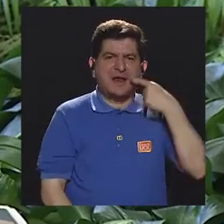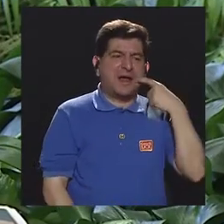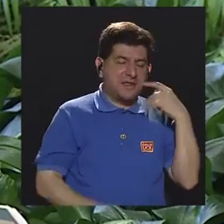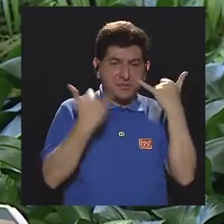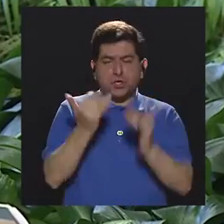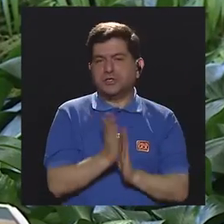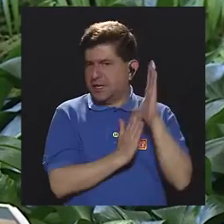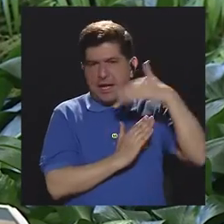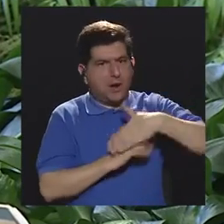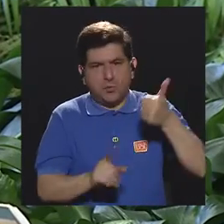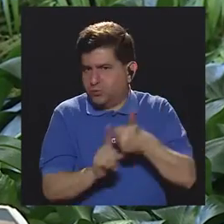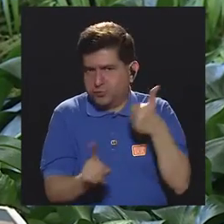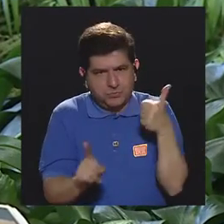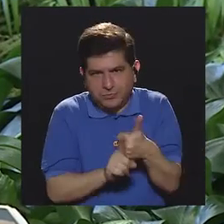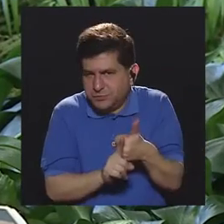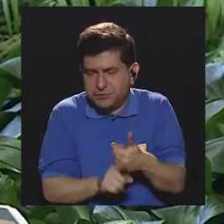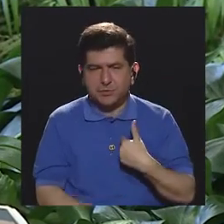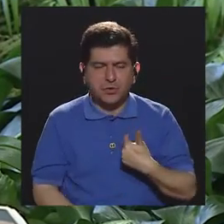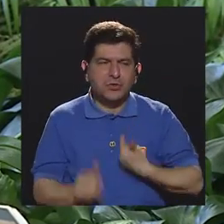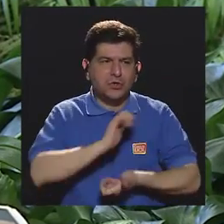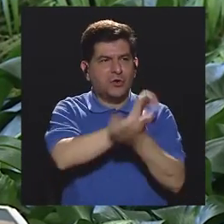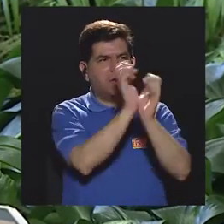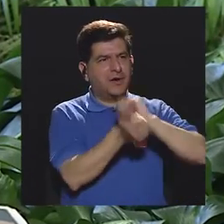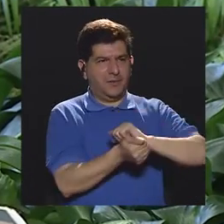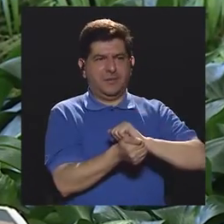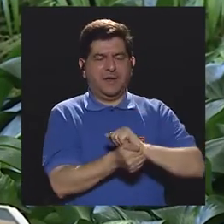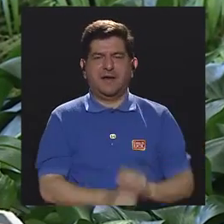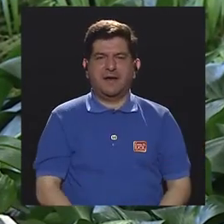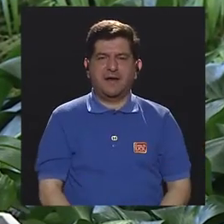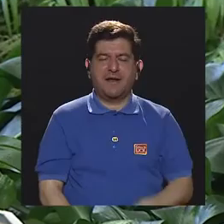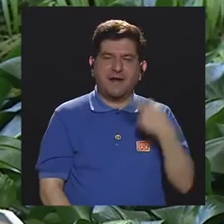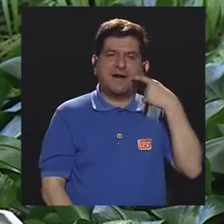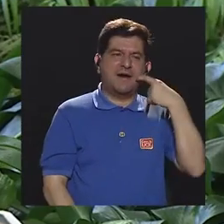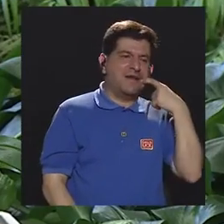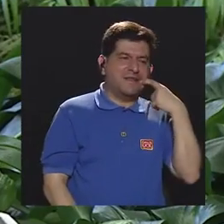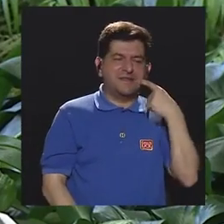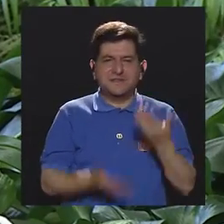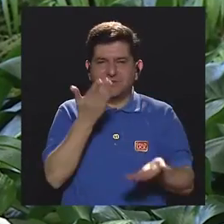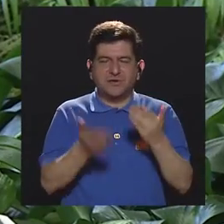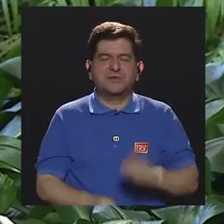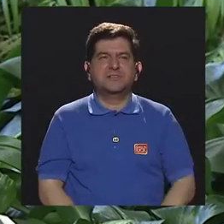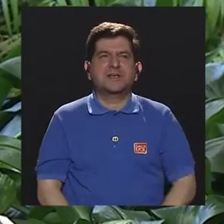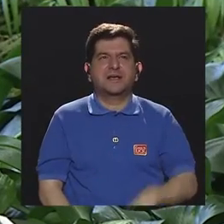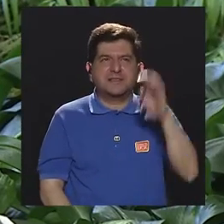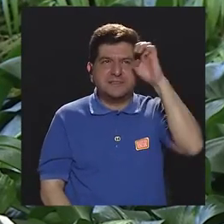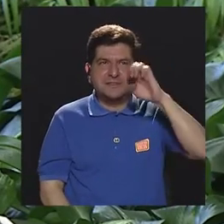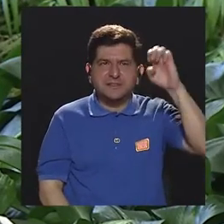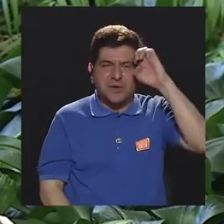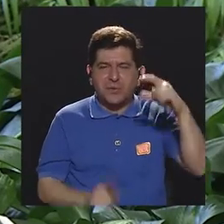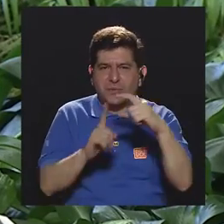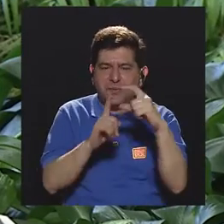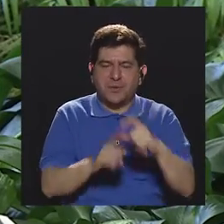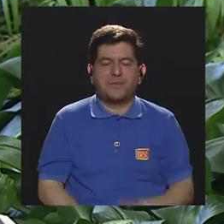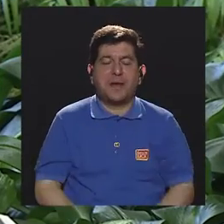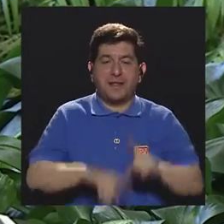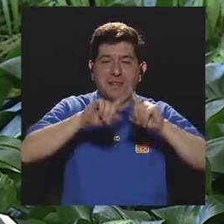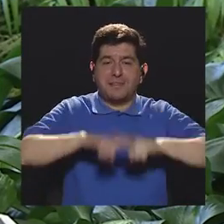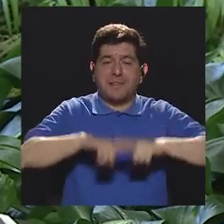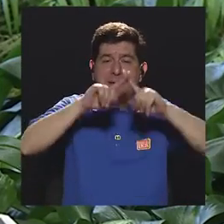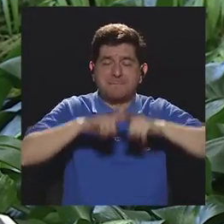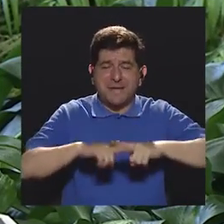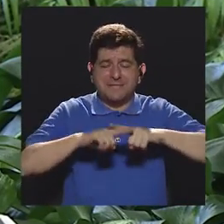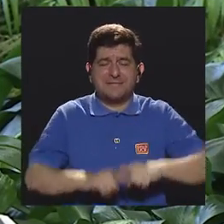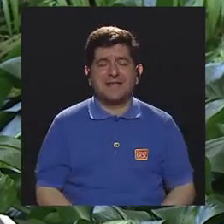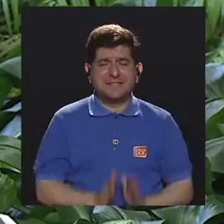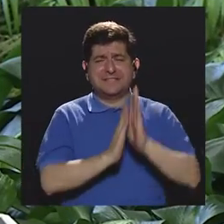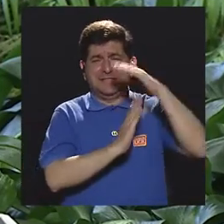son excesos ya per se. Yo lo cambiaría porque adicción es un término más europeo. Dependencia excesiva, que es